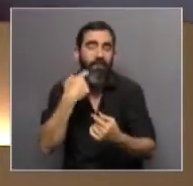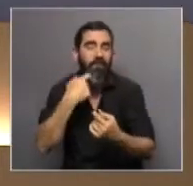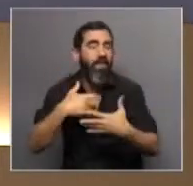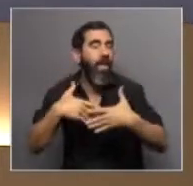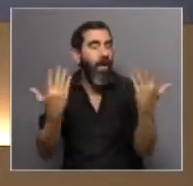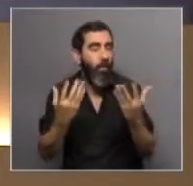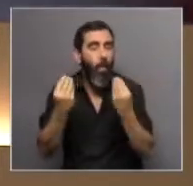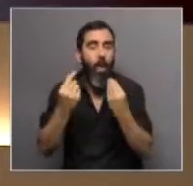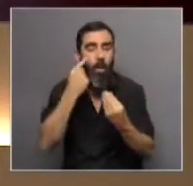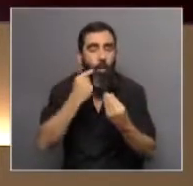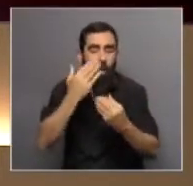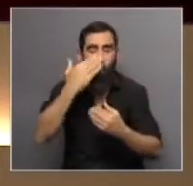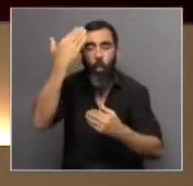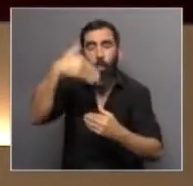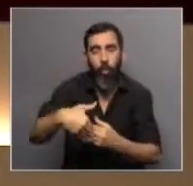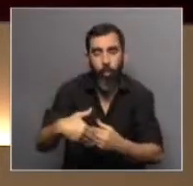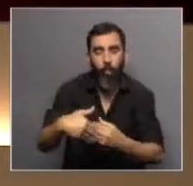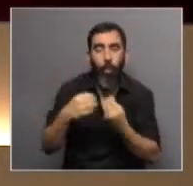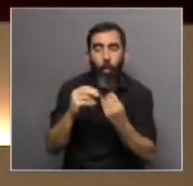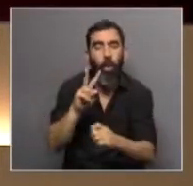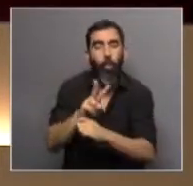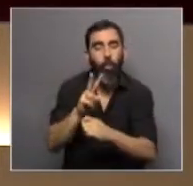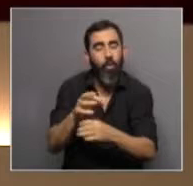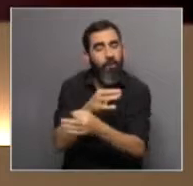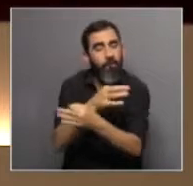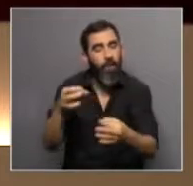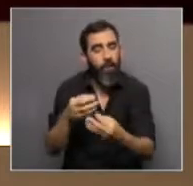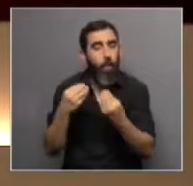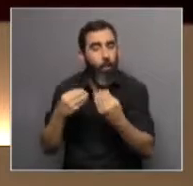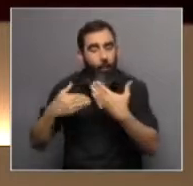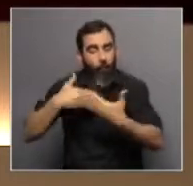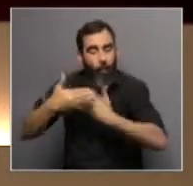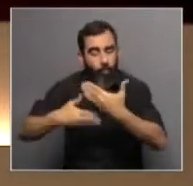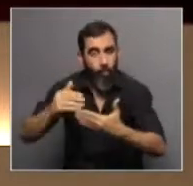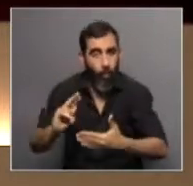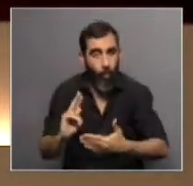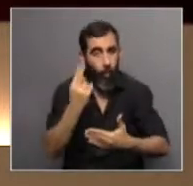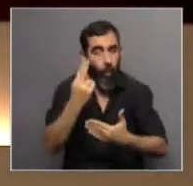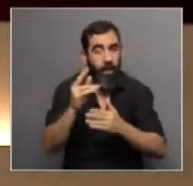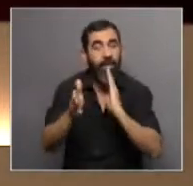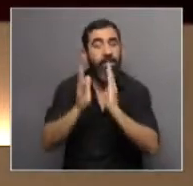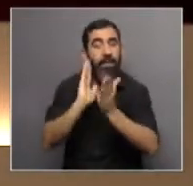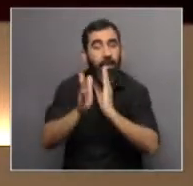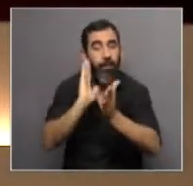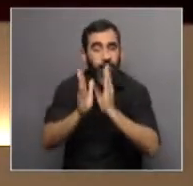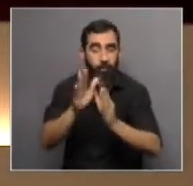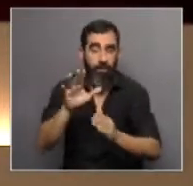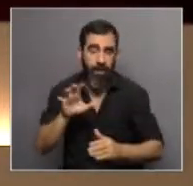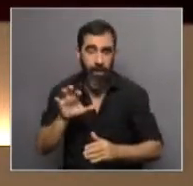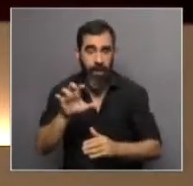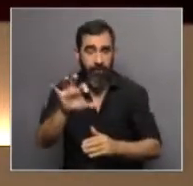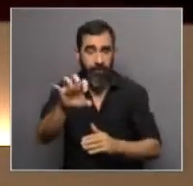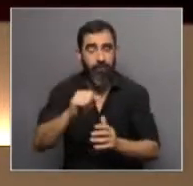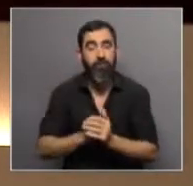son las cifras más recientes? ¿Cuáles los controles adecuados? ¿Y cómo ha evolucionado en nuestro país el tratamiento de este tipo de